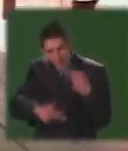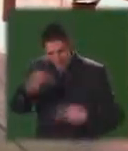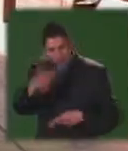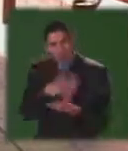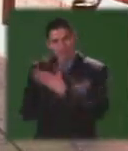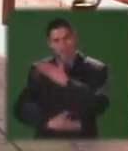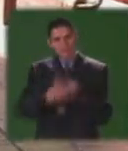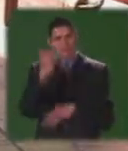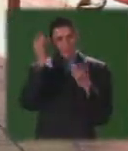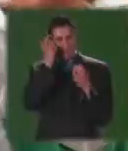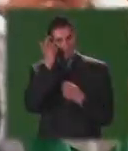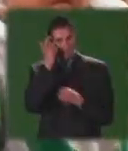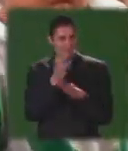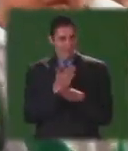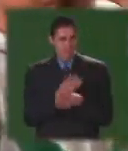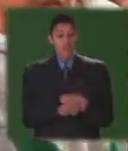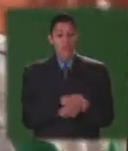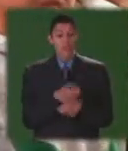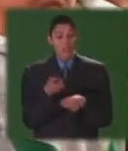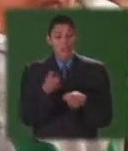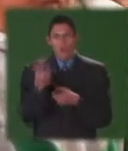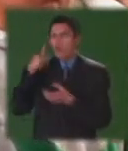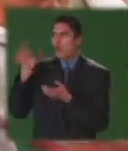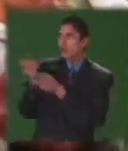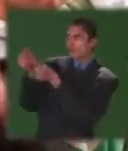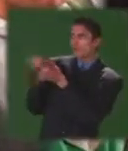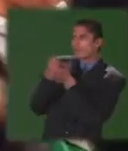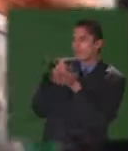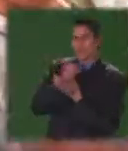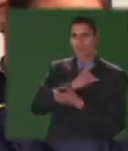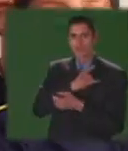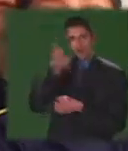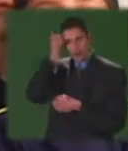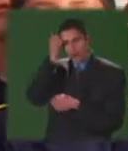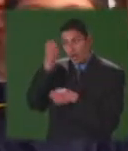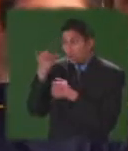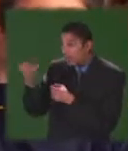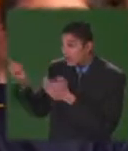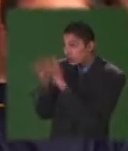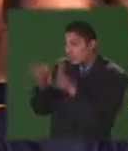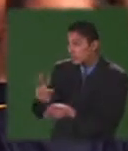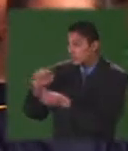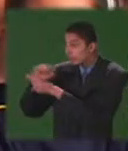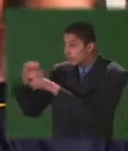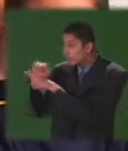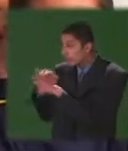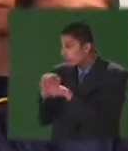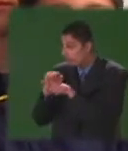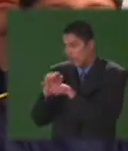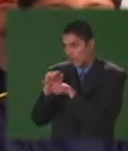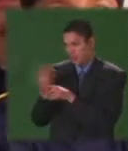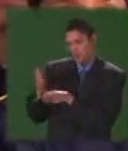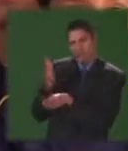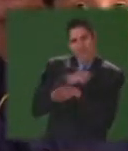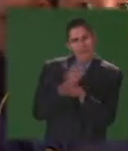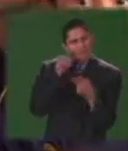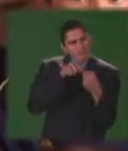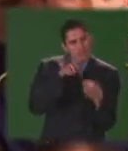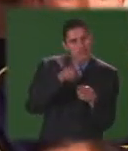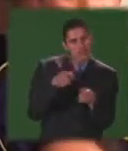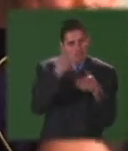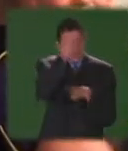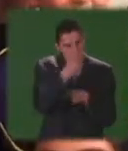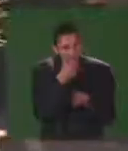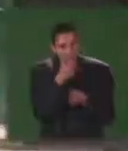físicas y mentales buscan un apoyo de la universidad desde la práctica de docentes en formación para implementar servicios de